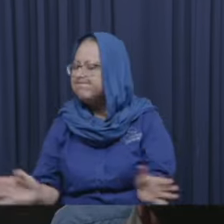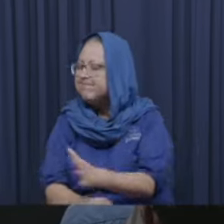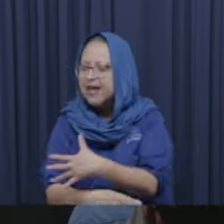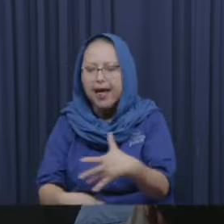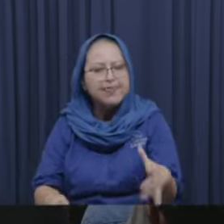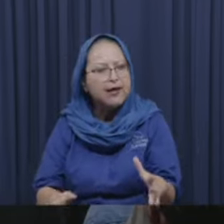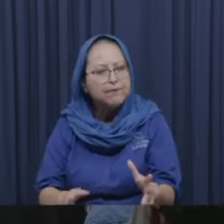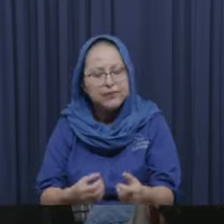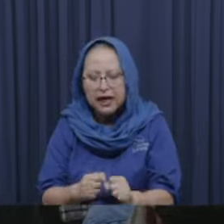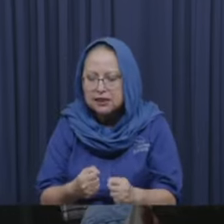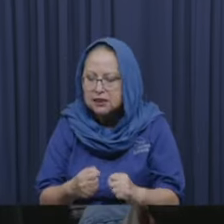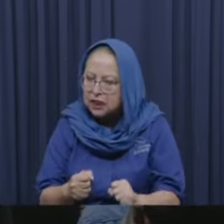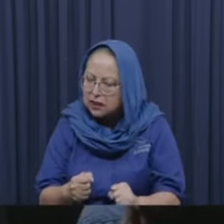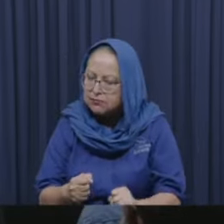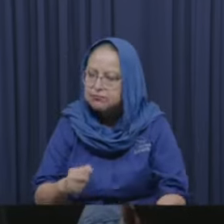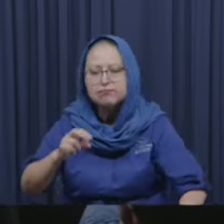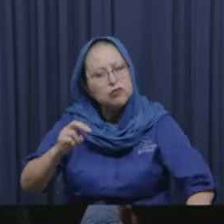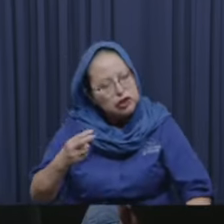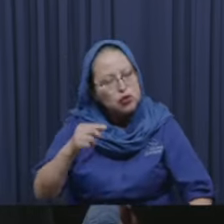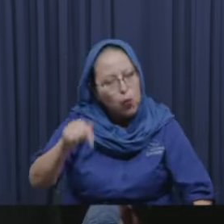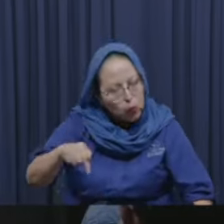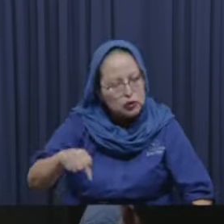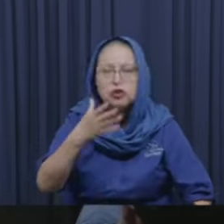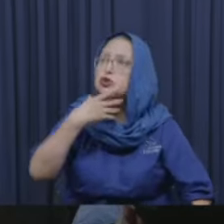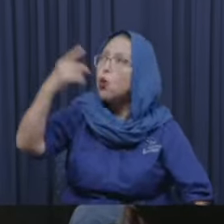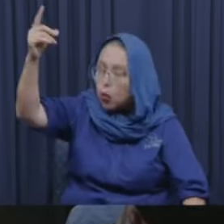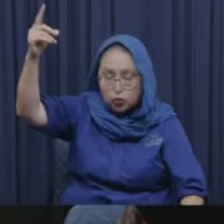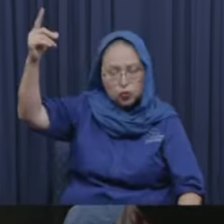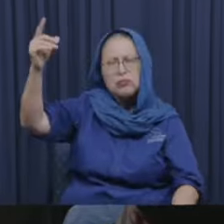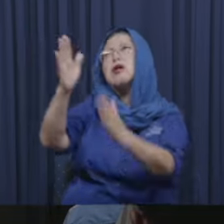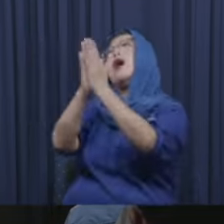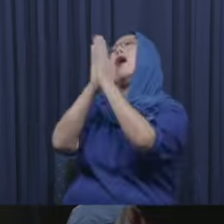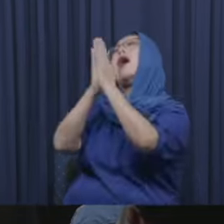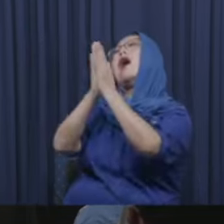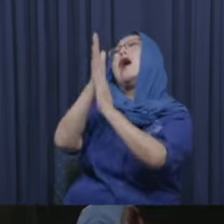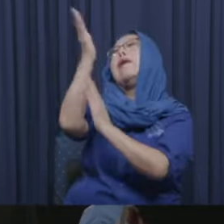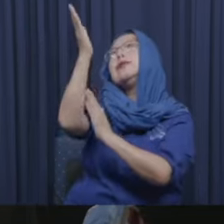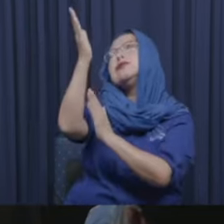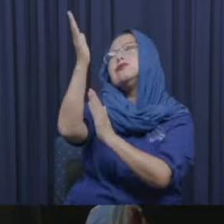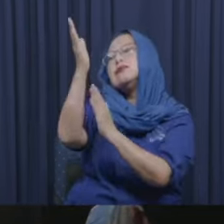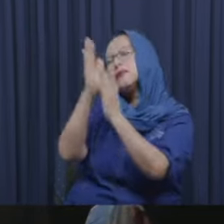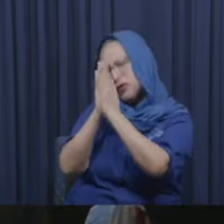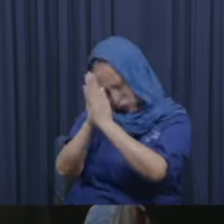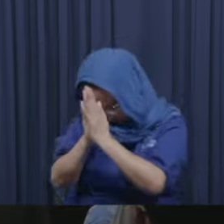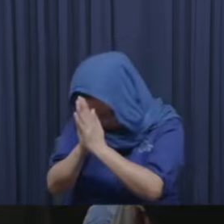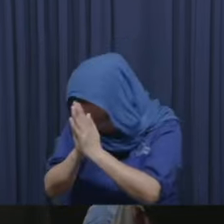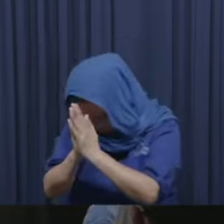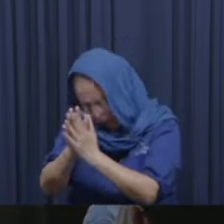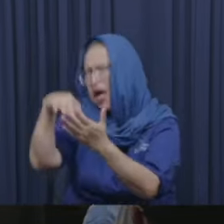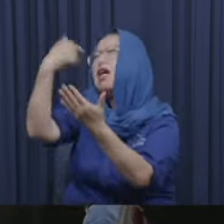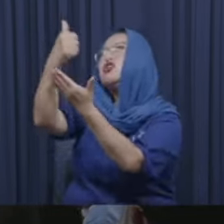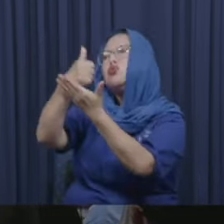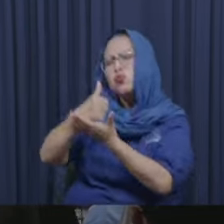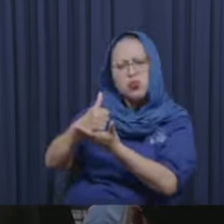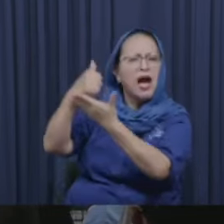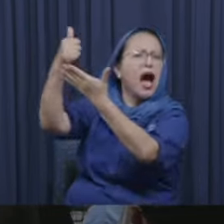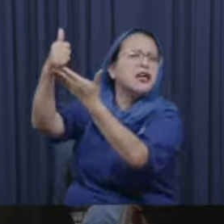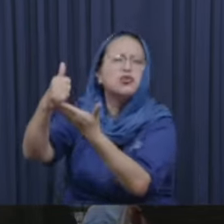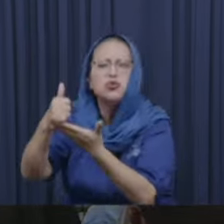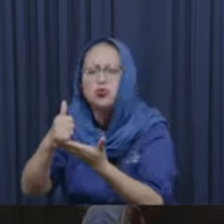Señor por eso hoy venimos a rogarte a suplicarte que nos ayudes que nos